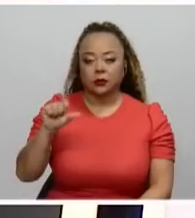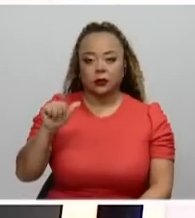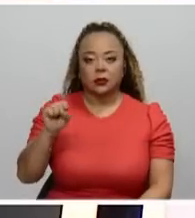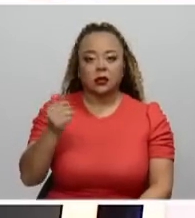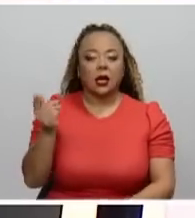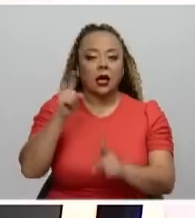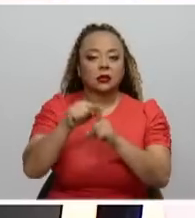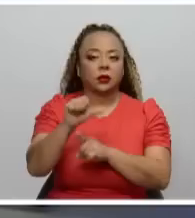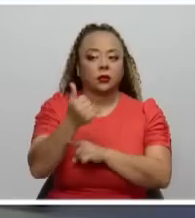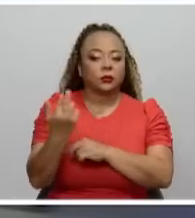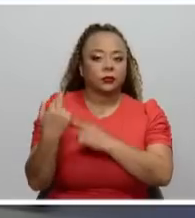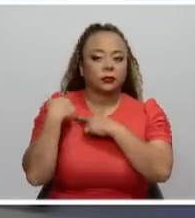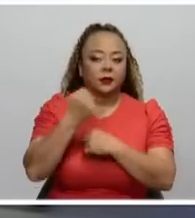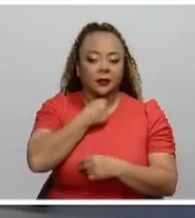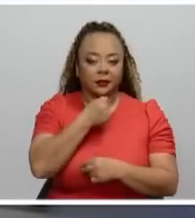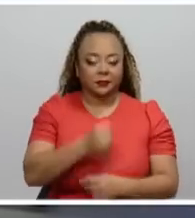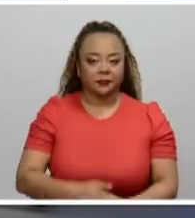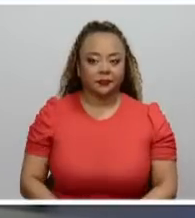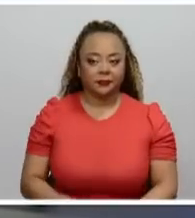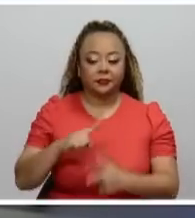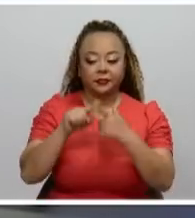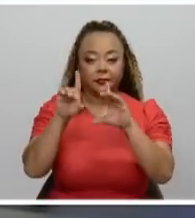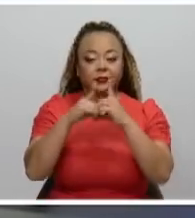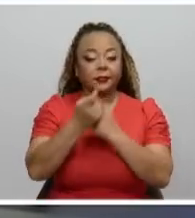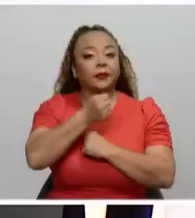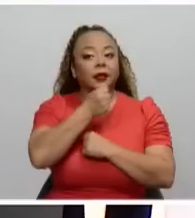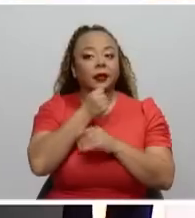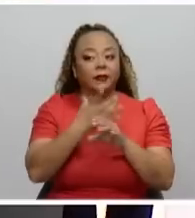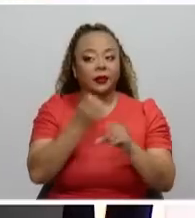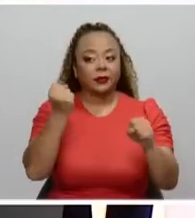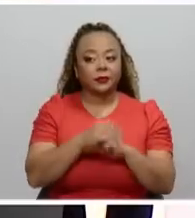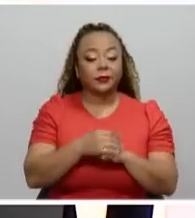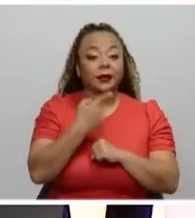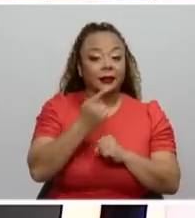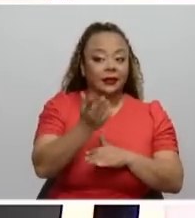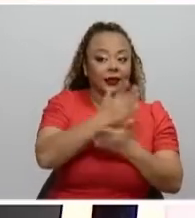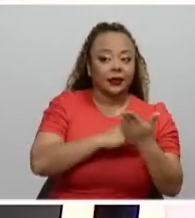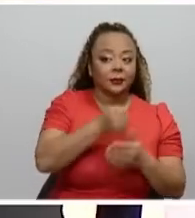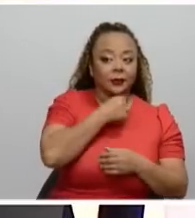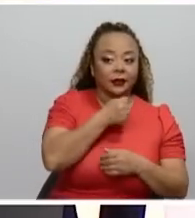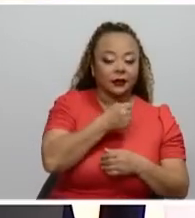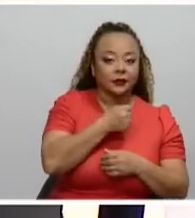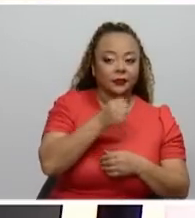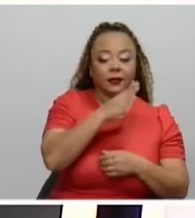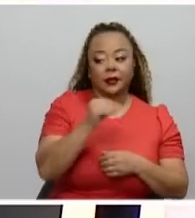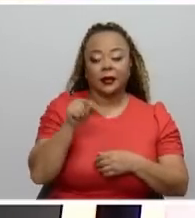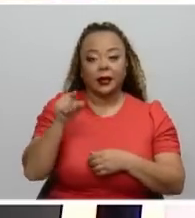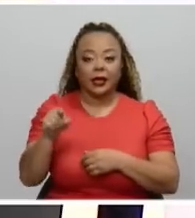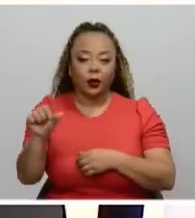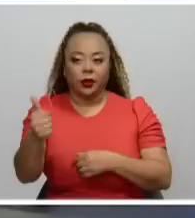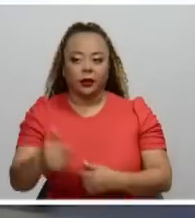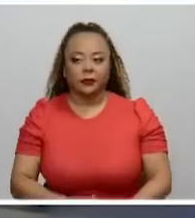Y entonces el departamento de prensa la federación da una indicación a la prensa y Luciano